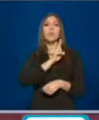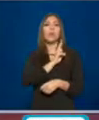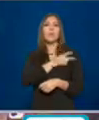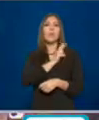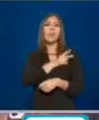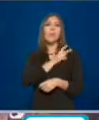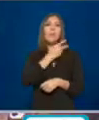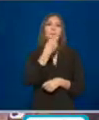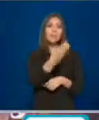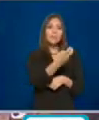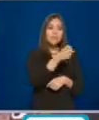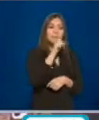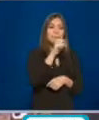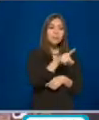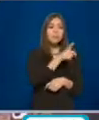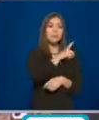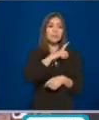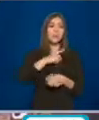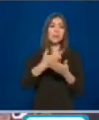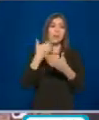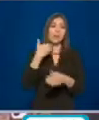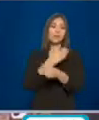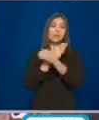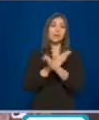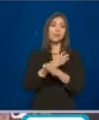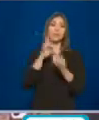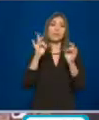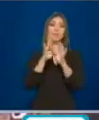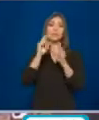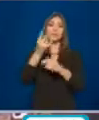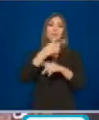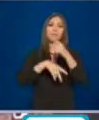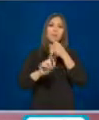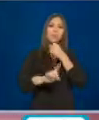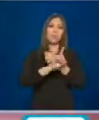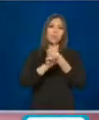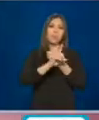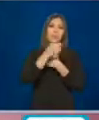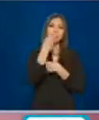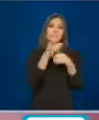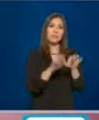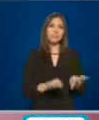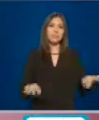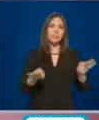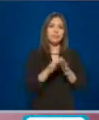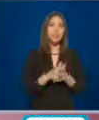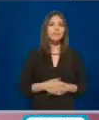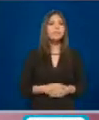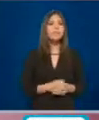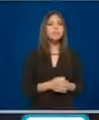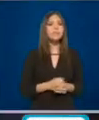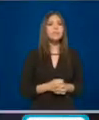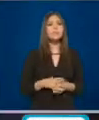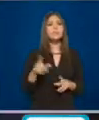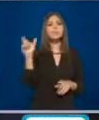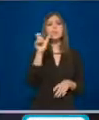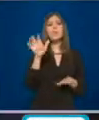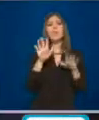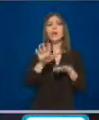y que hagan las medidas de prevención para evitar que haya complicaciones, que es lo importante. Pero eso es difícil, doctor, ¿no? Y ya cuando se presenta esta enfermedad, ya